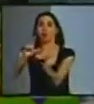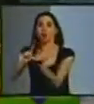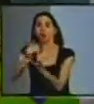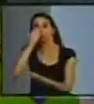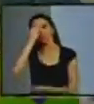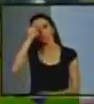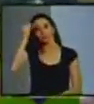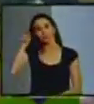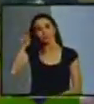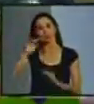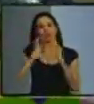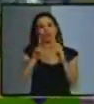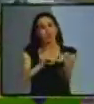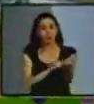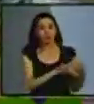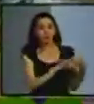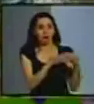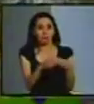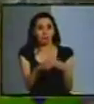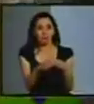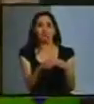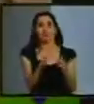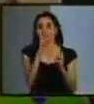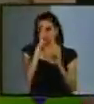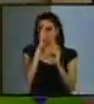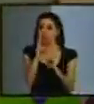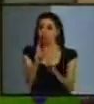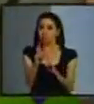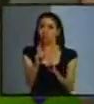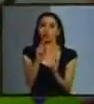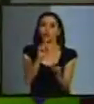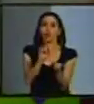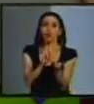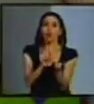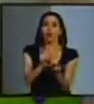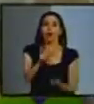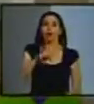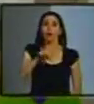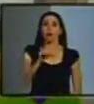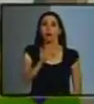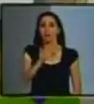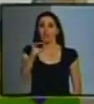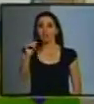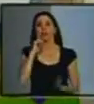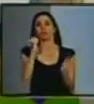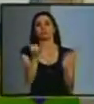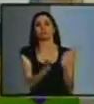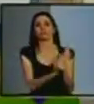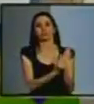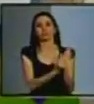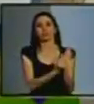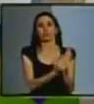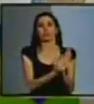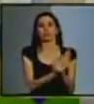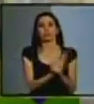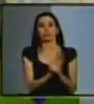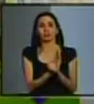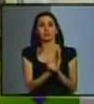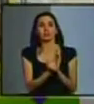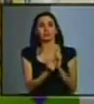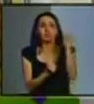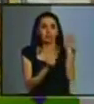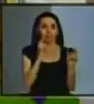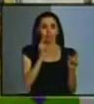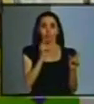más emblemáticos en familia y con señales de respeto. Lugares donde Madiba dejó huella. Fines se